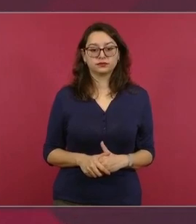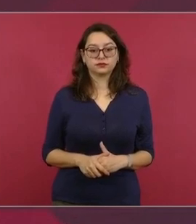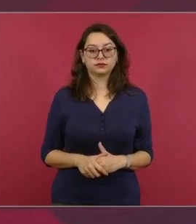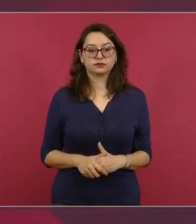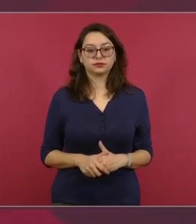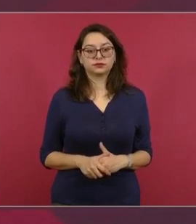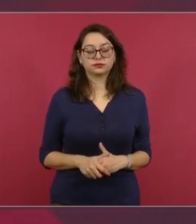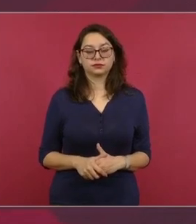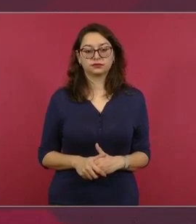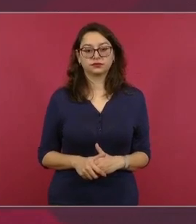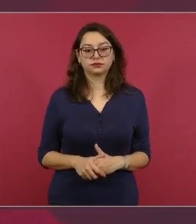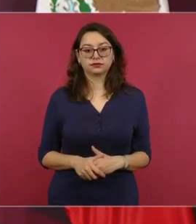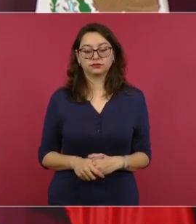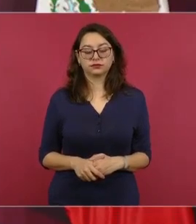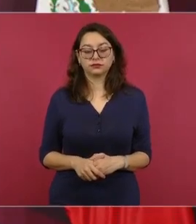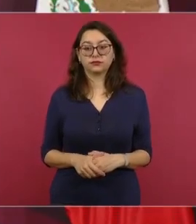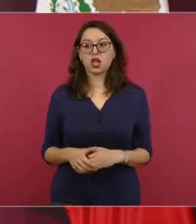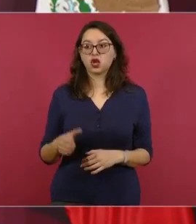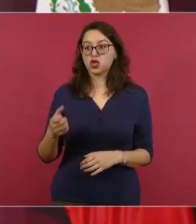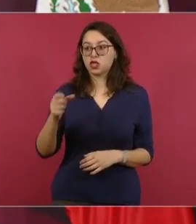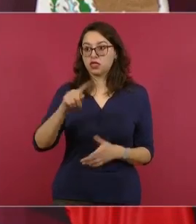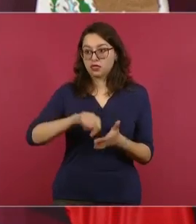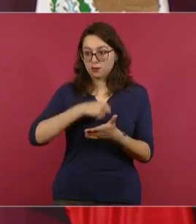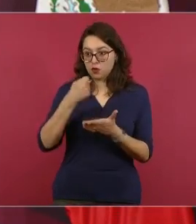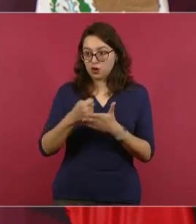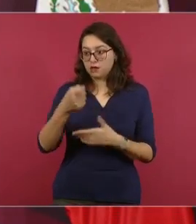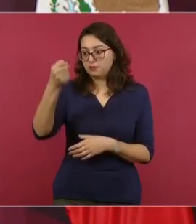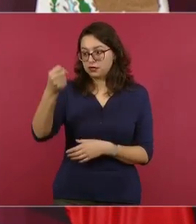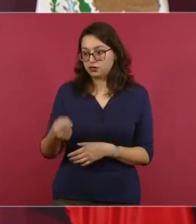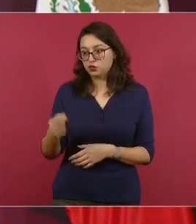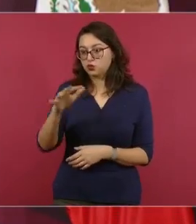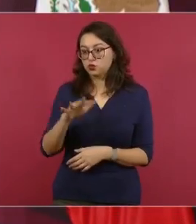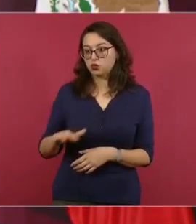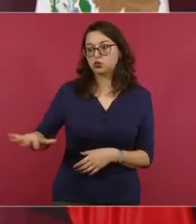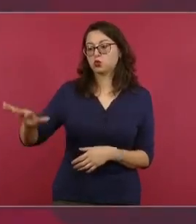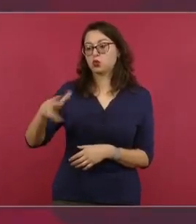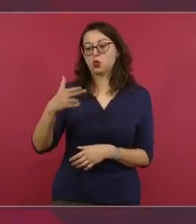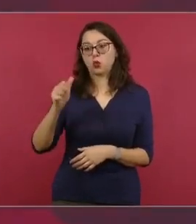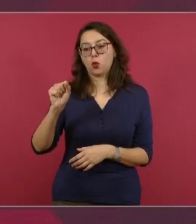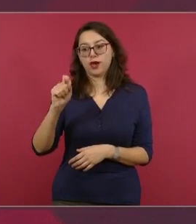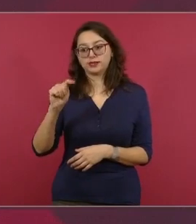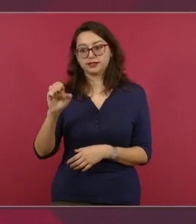del sur de Tamaulipas, la Huasteca,